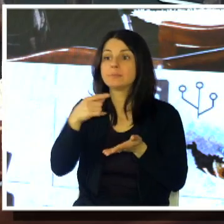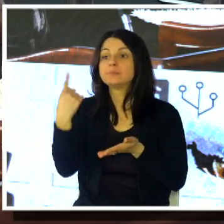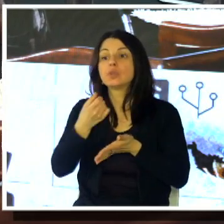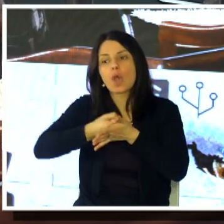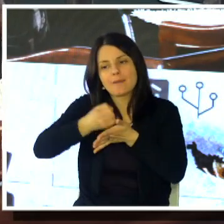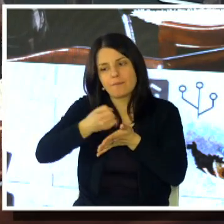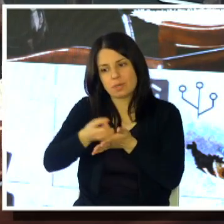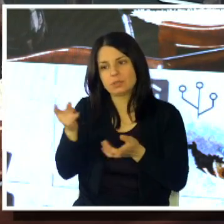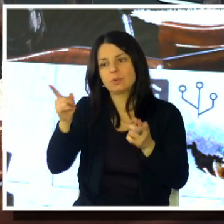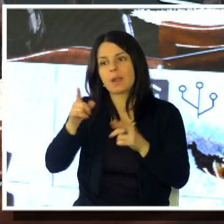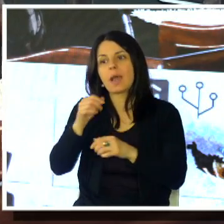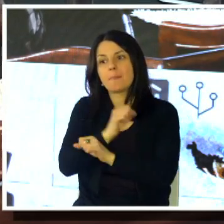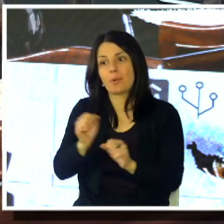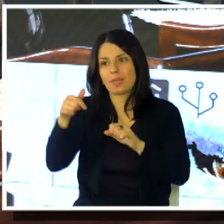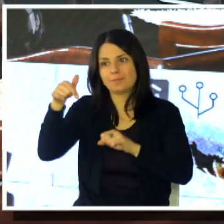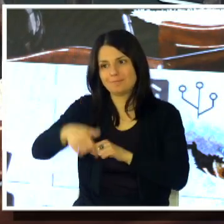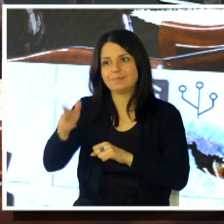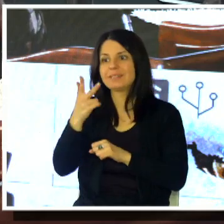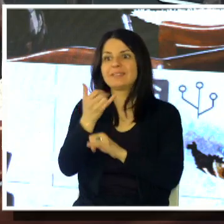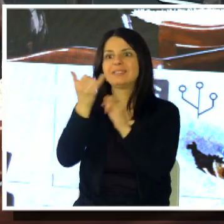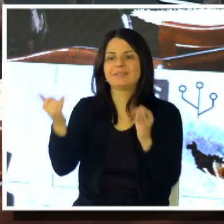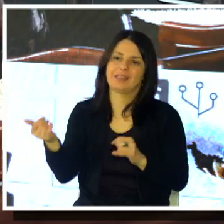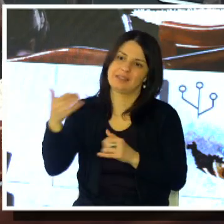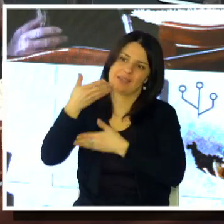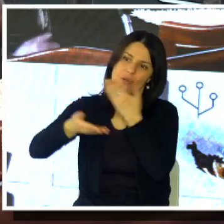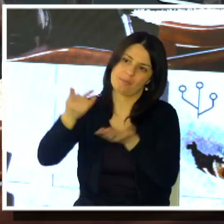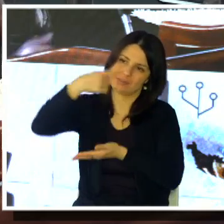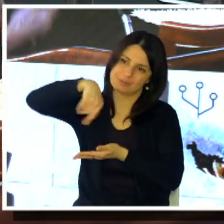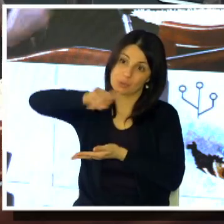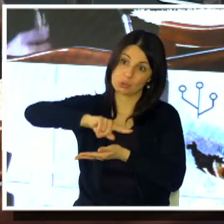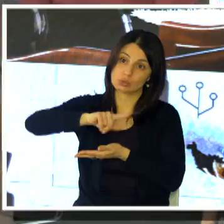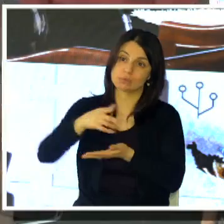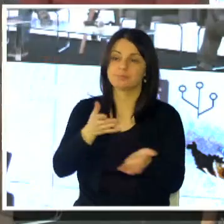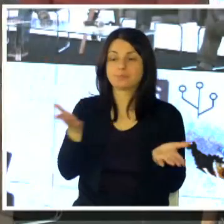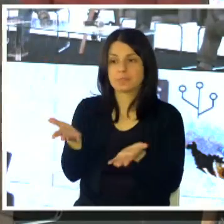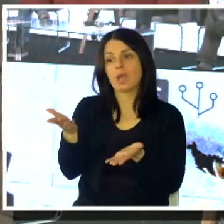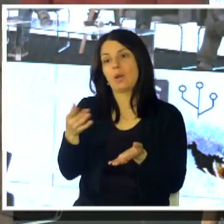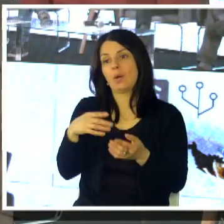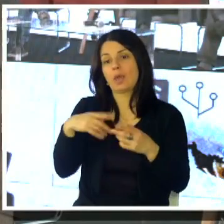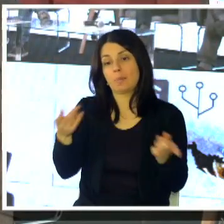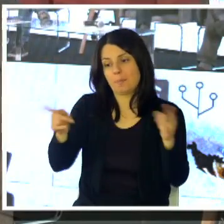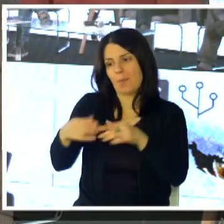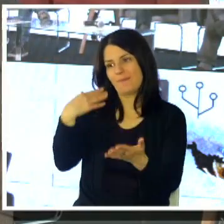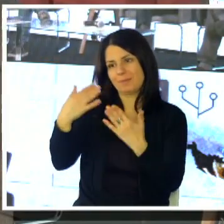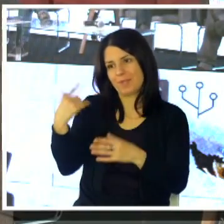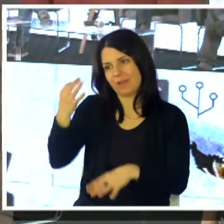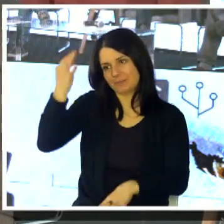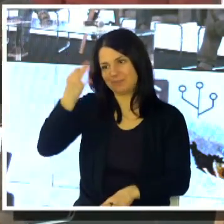impresionante para vivir estas 3 jornadas de aprendizaje junto a todos nosotros. Así que los dejamos ahora nuevamente con ellos.